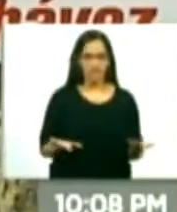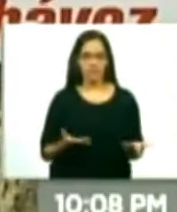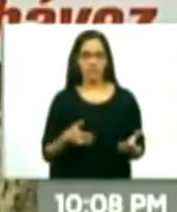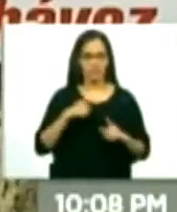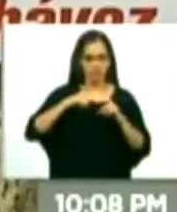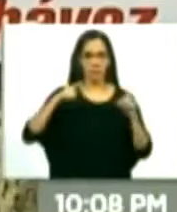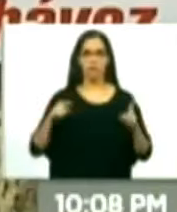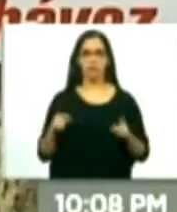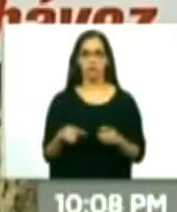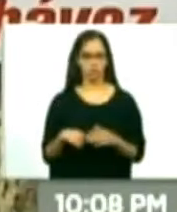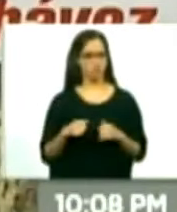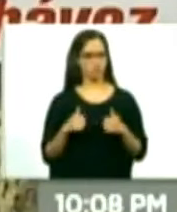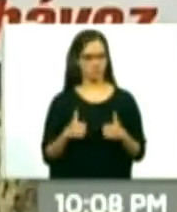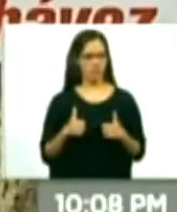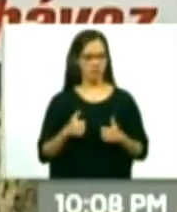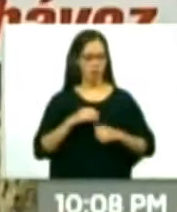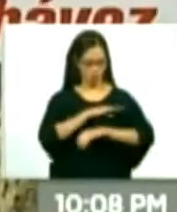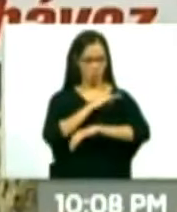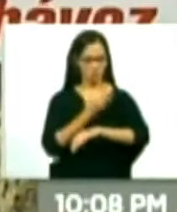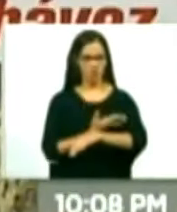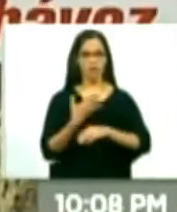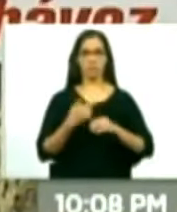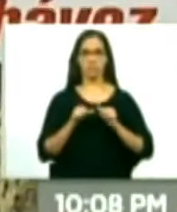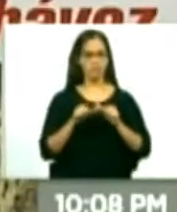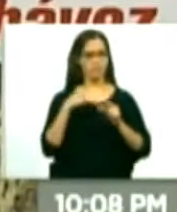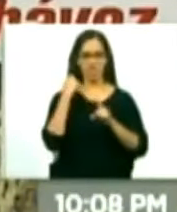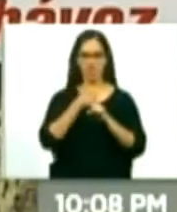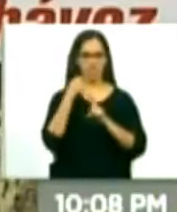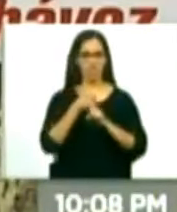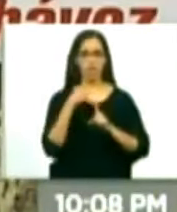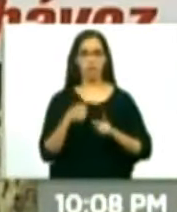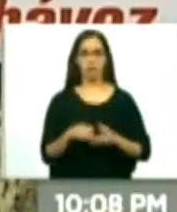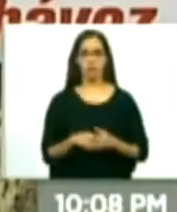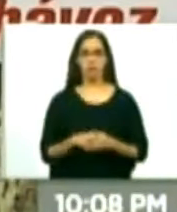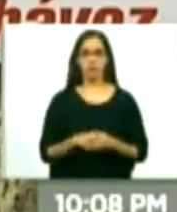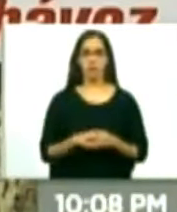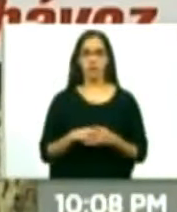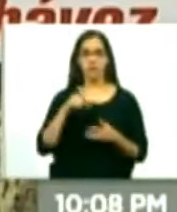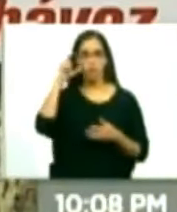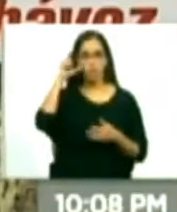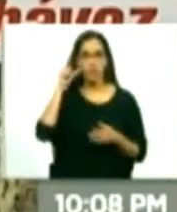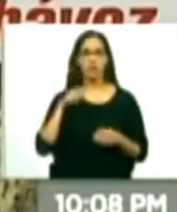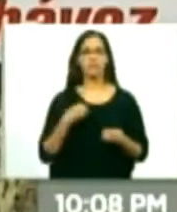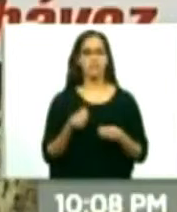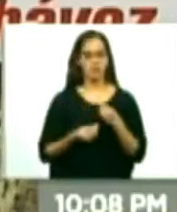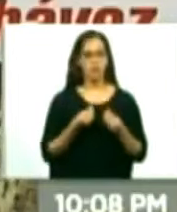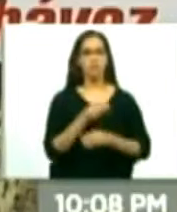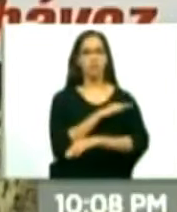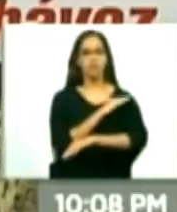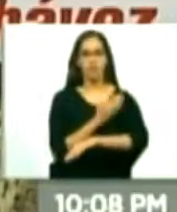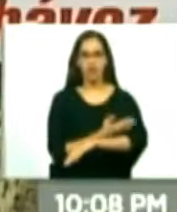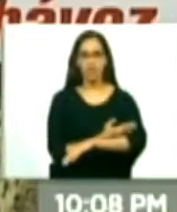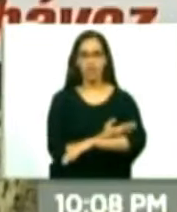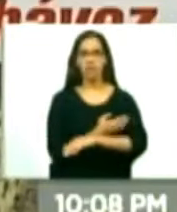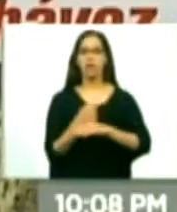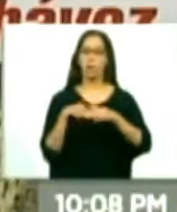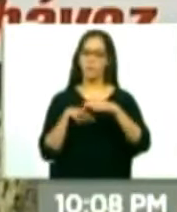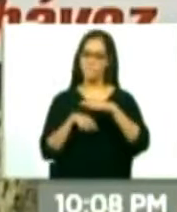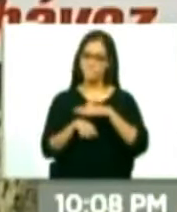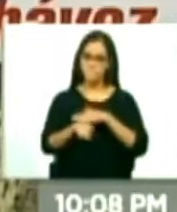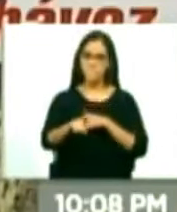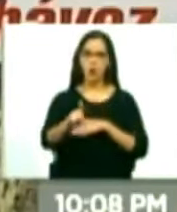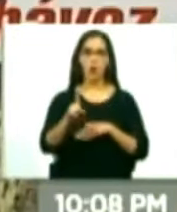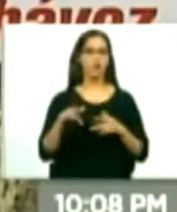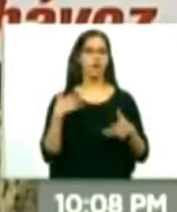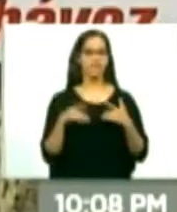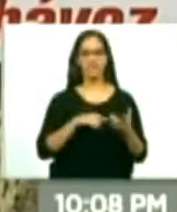bien, con fuerza, pues, para seguir batallando. Y estos días que han sido intensos, salgo de un acto